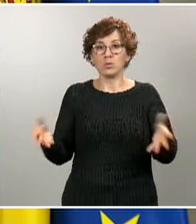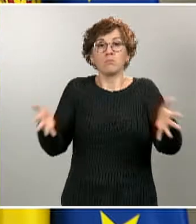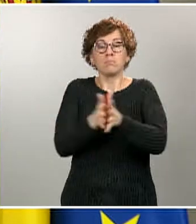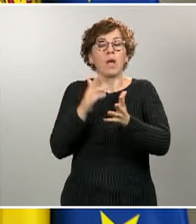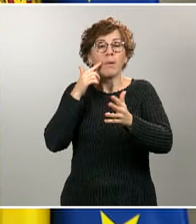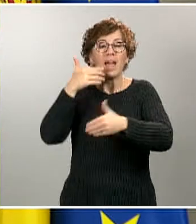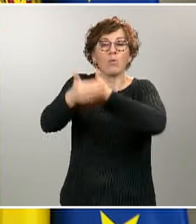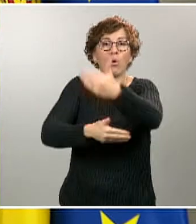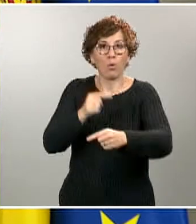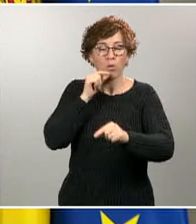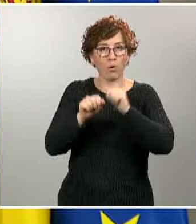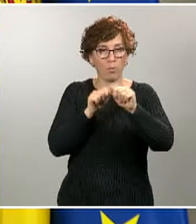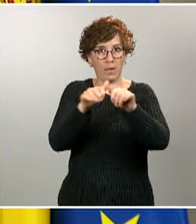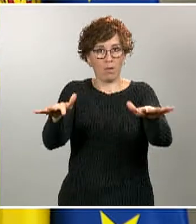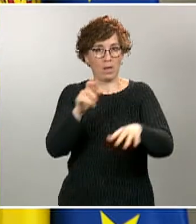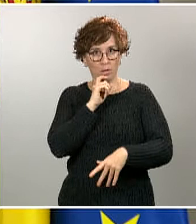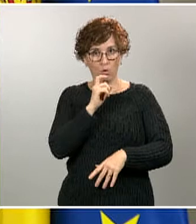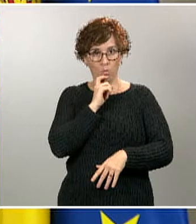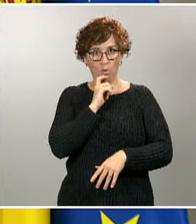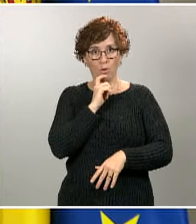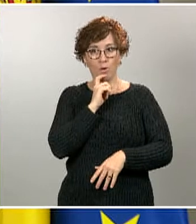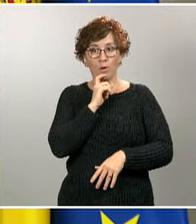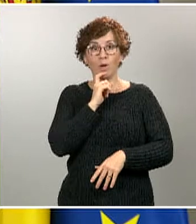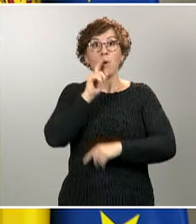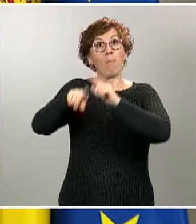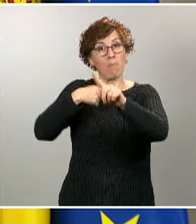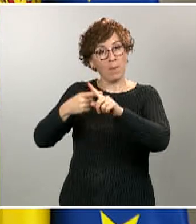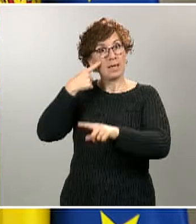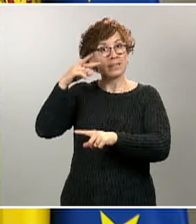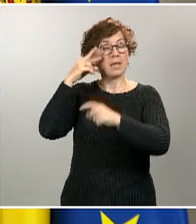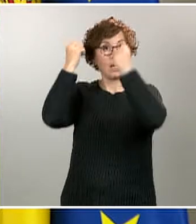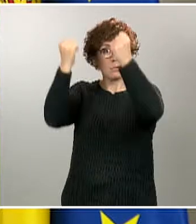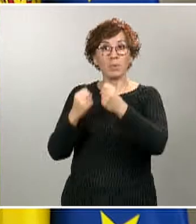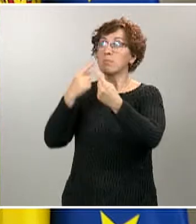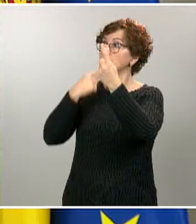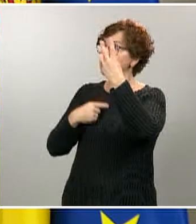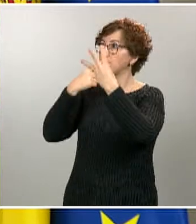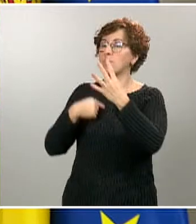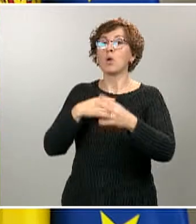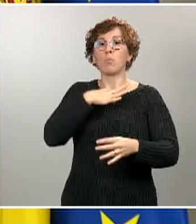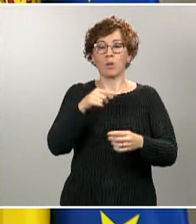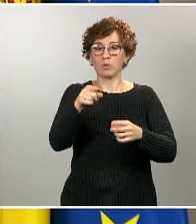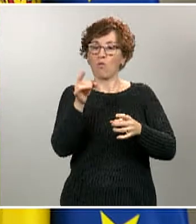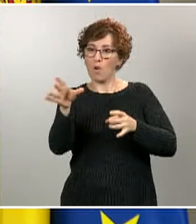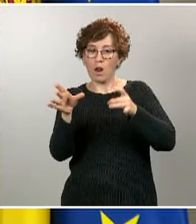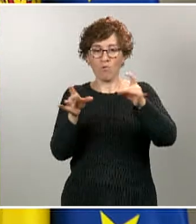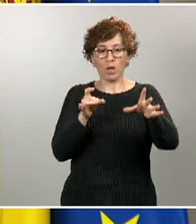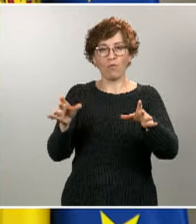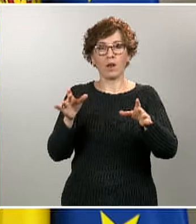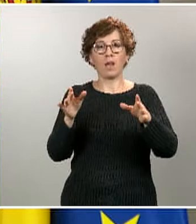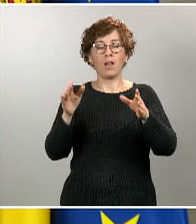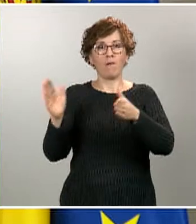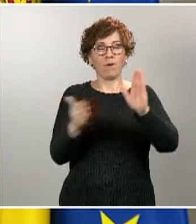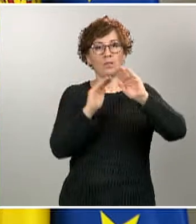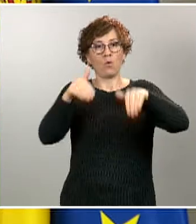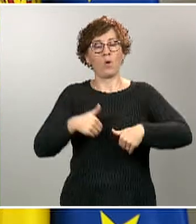veremos también, conforme a lo que nos vayan diciendo los expertos, en qué momento podemos ir desescalando. Todavía no estamos en esta fase. ¿La estamos